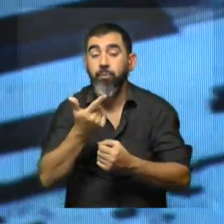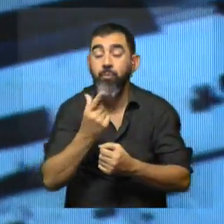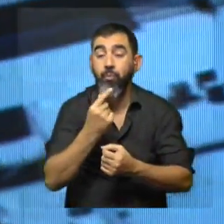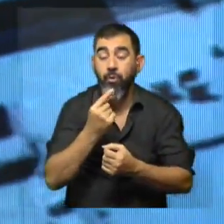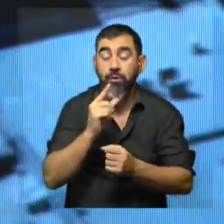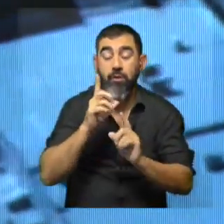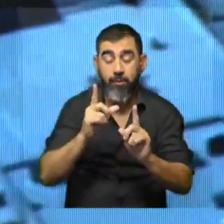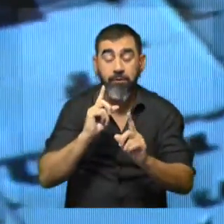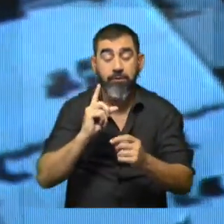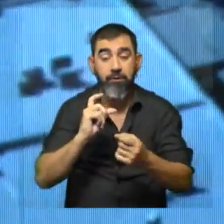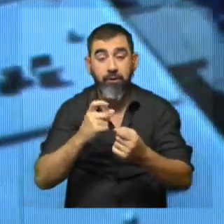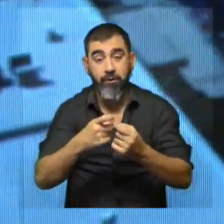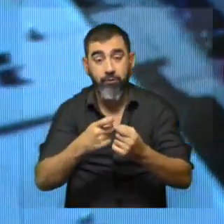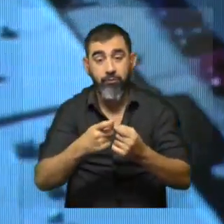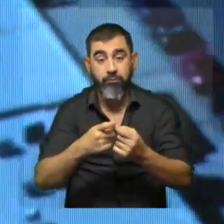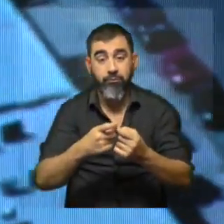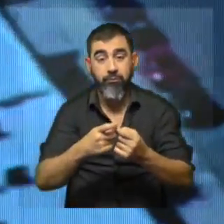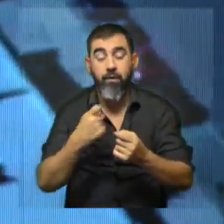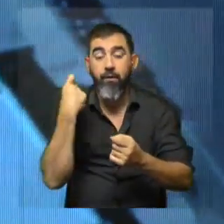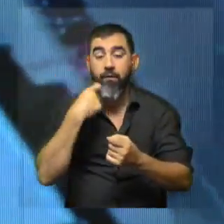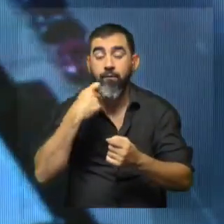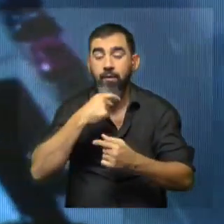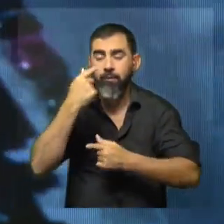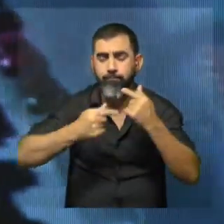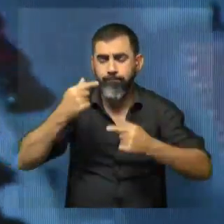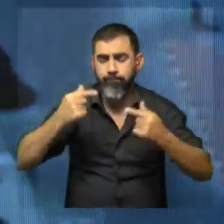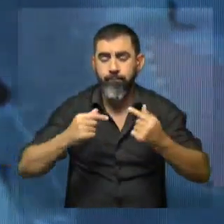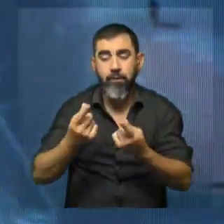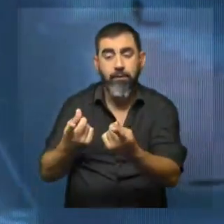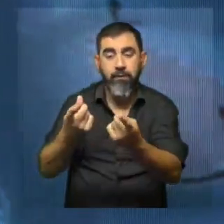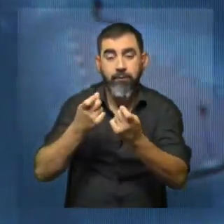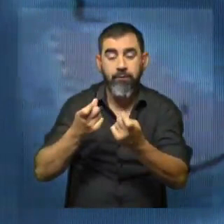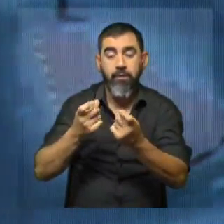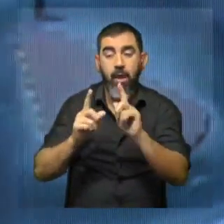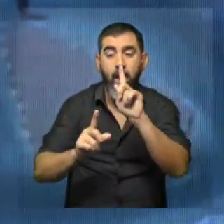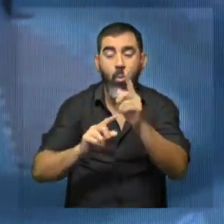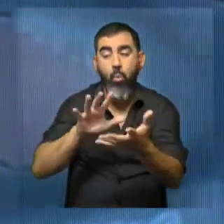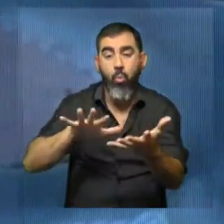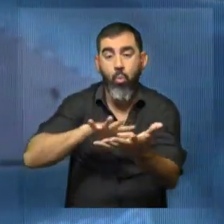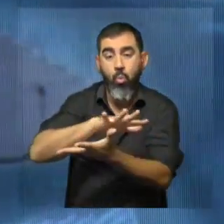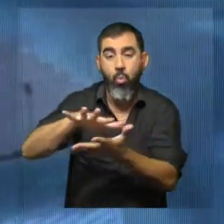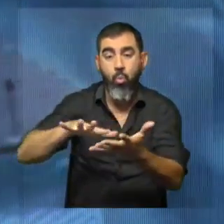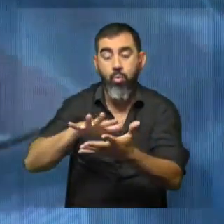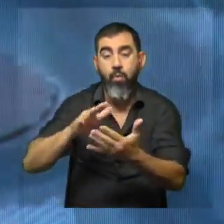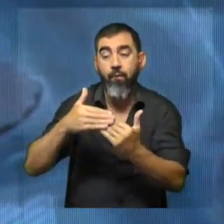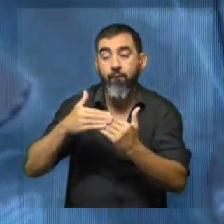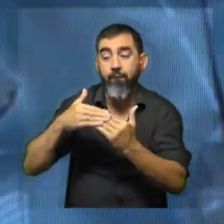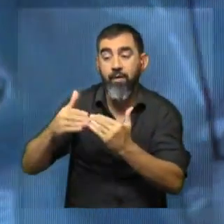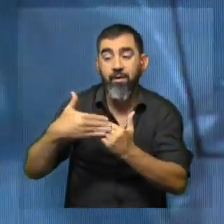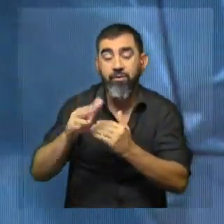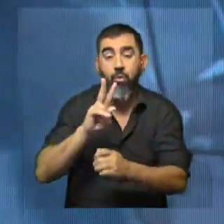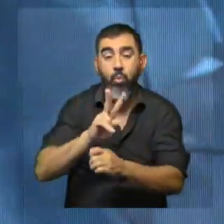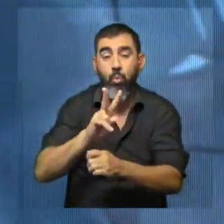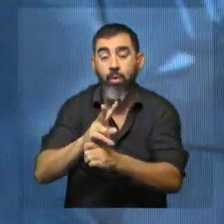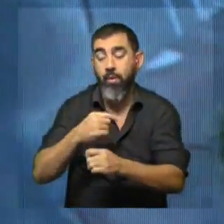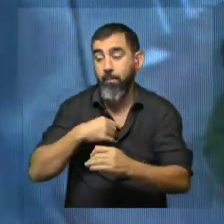escuché, de la falta de recursos y la necesidad de que en algunos lugares fueran vecinos de la zona cuidando también